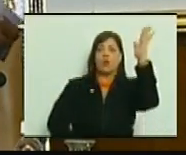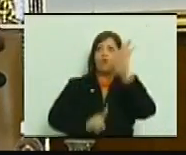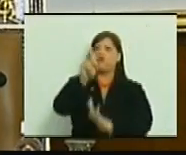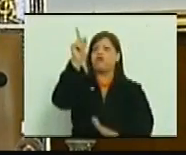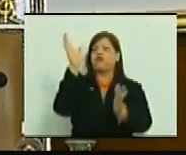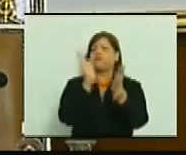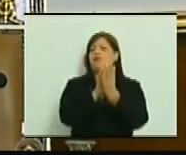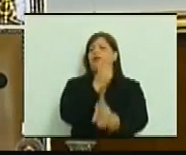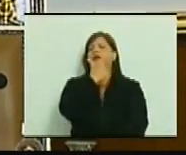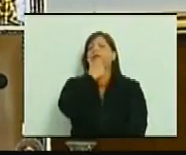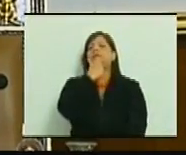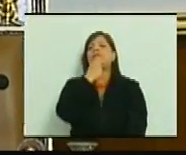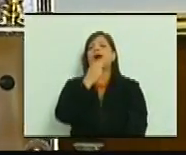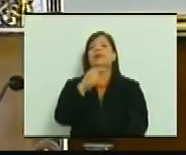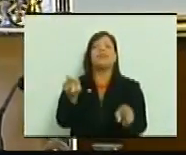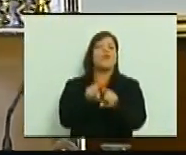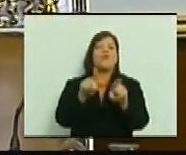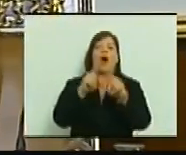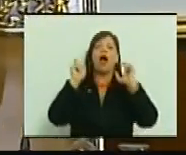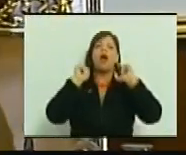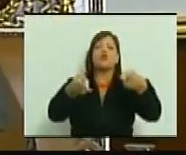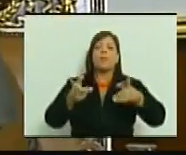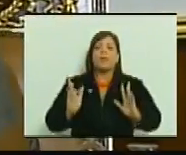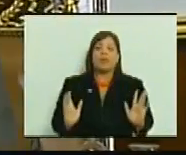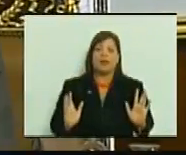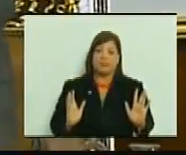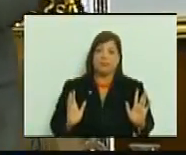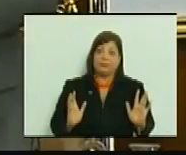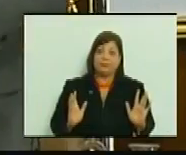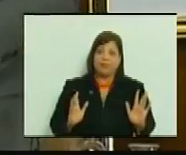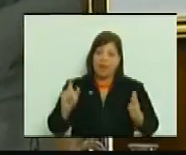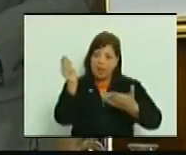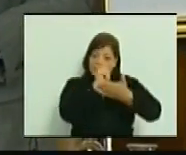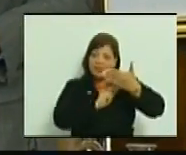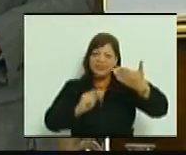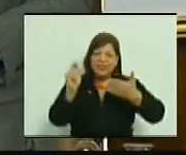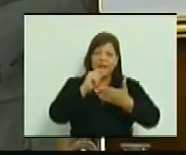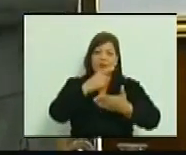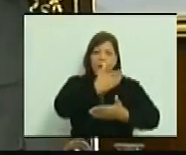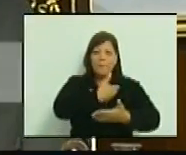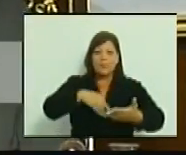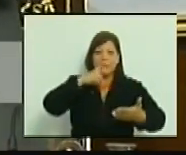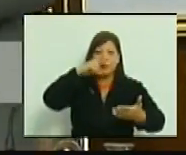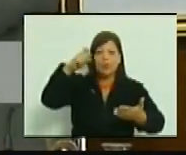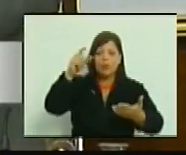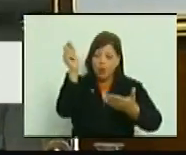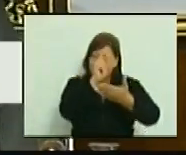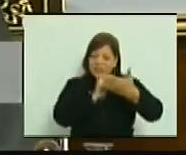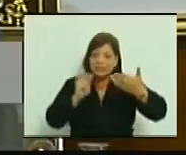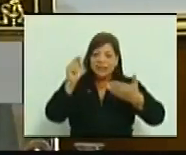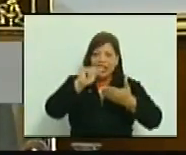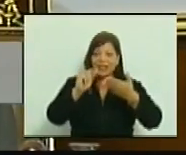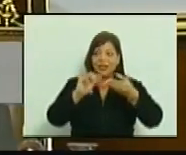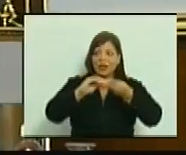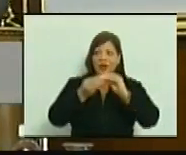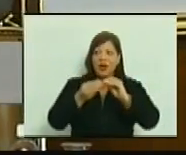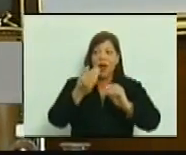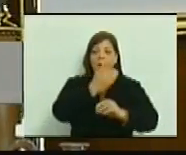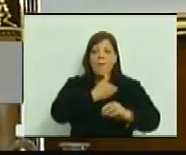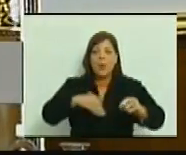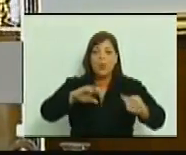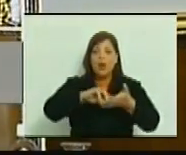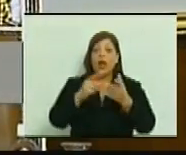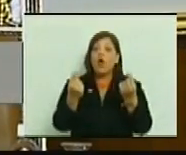autopista. Porque el presidente Maduro ha dado un diseño, ha hecho un diseño. Nadie puede decir que Maduro no tiene una